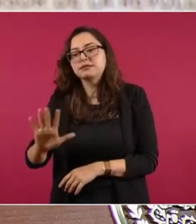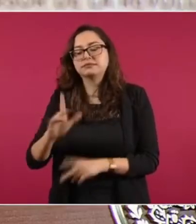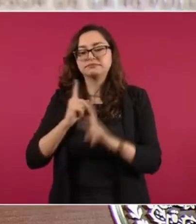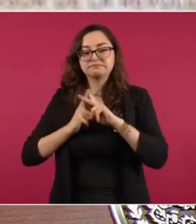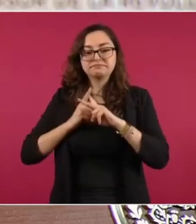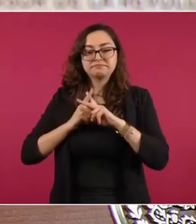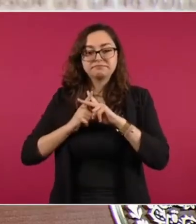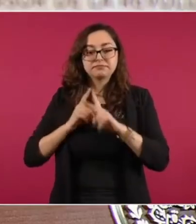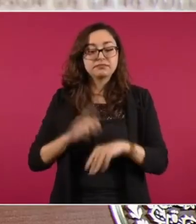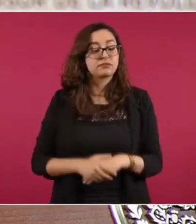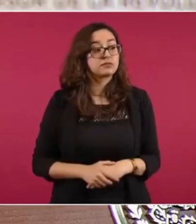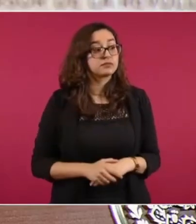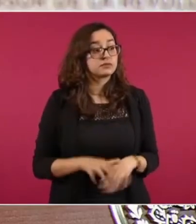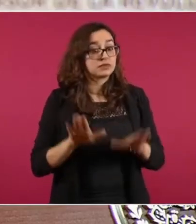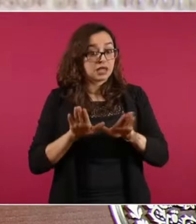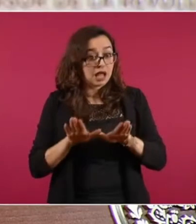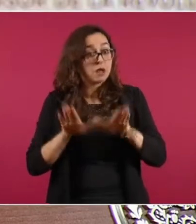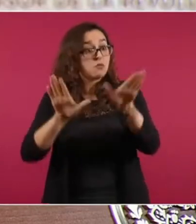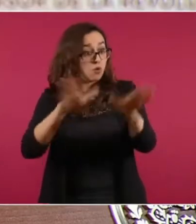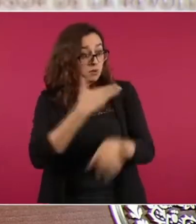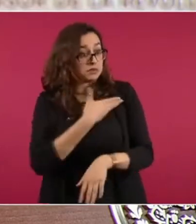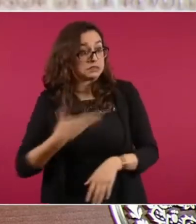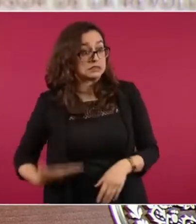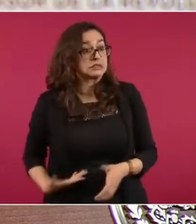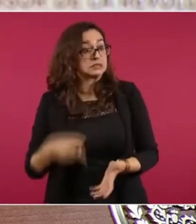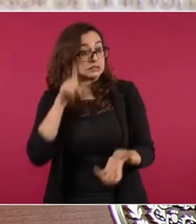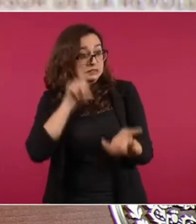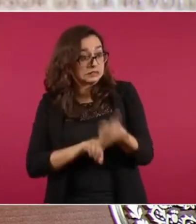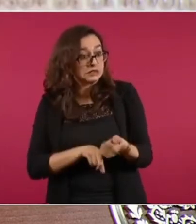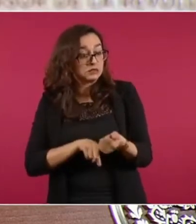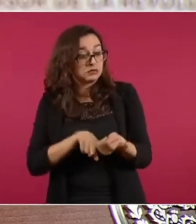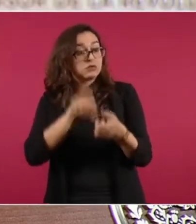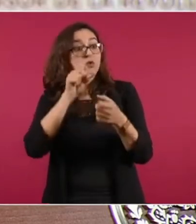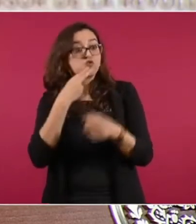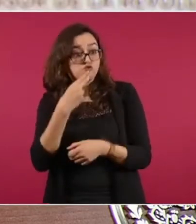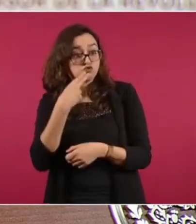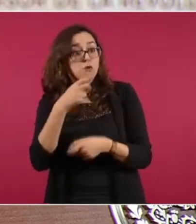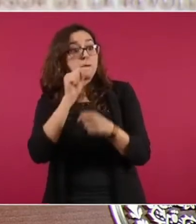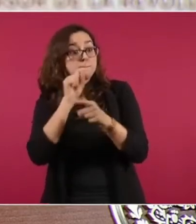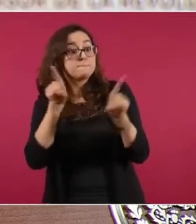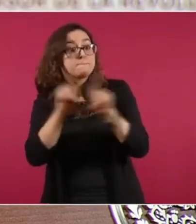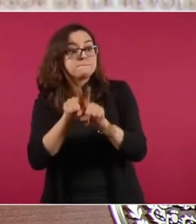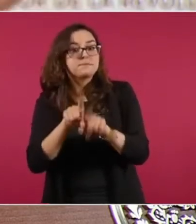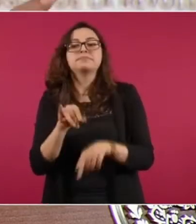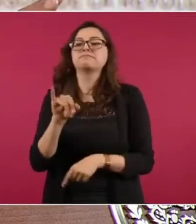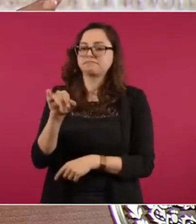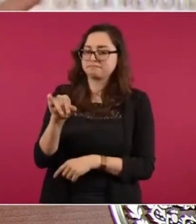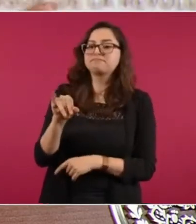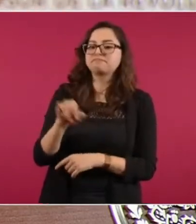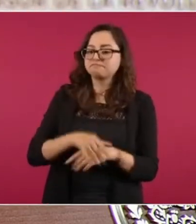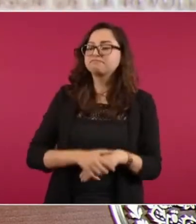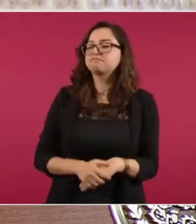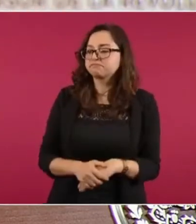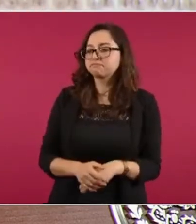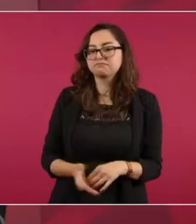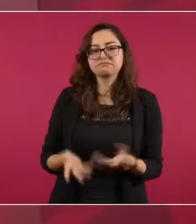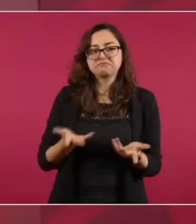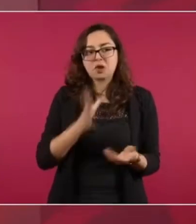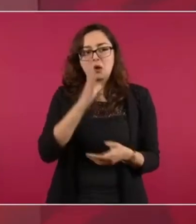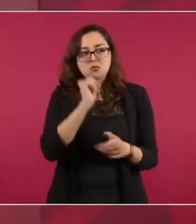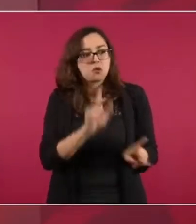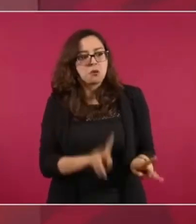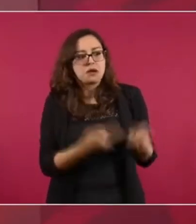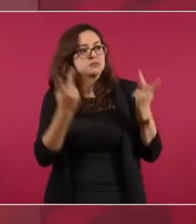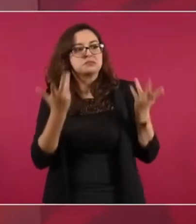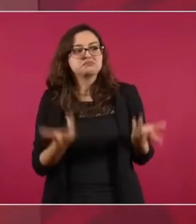¿Se contempla el avión presidencial también? Y se contempla el avión presidencial, o sea, entregarlo a la